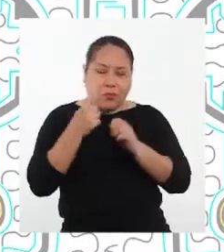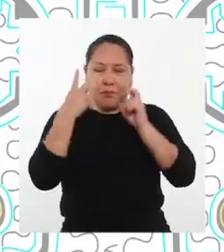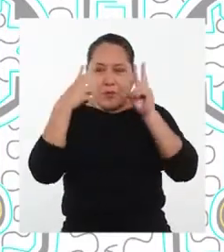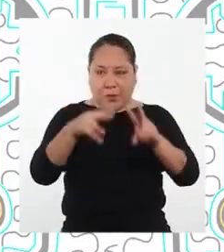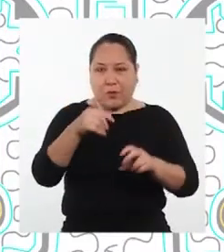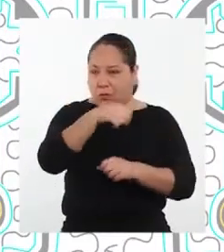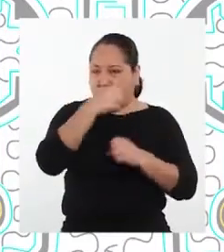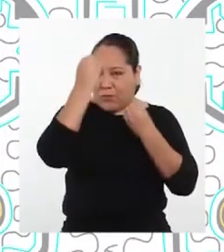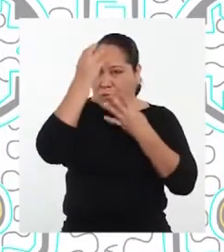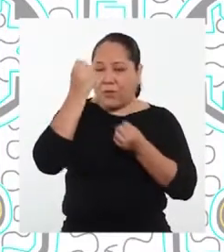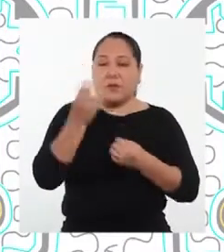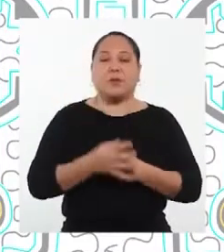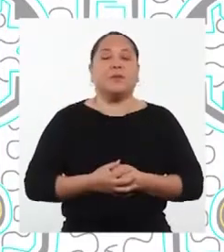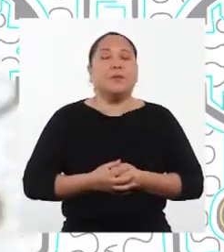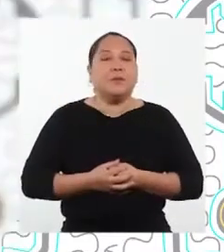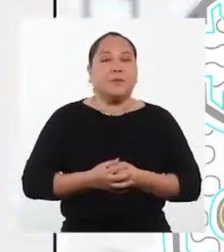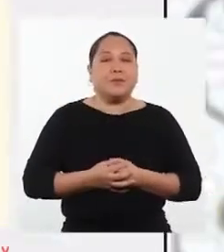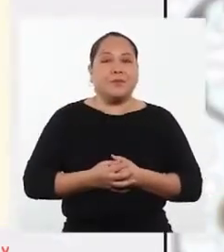información.